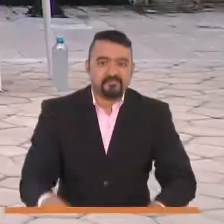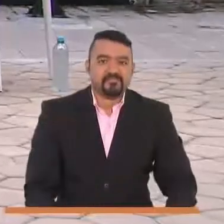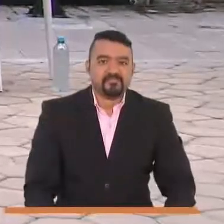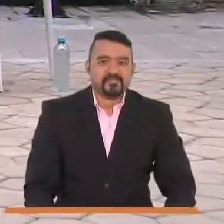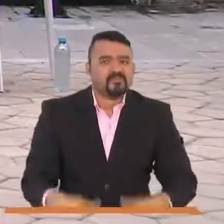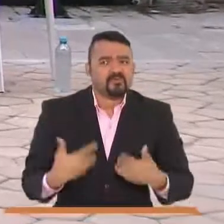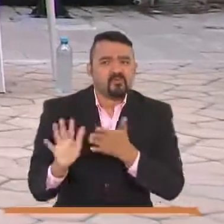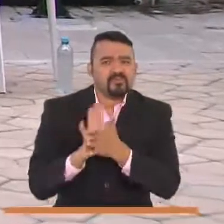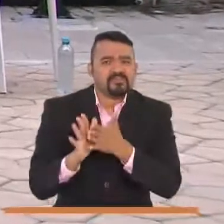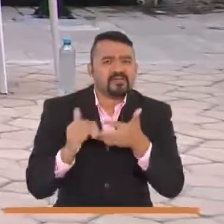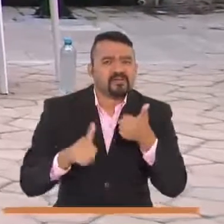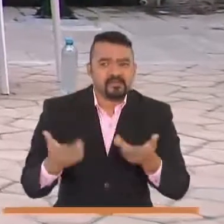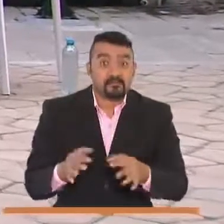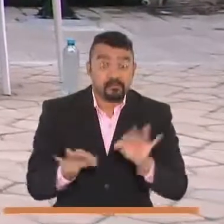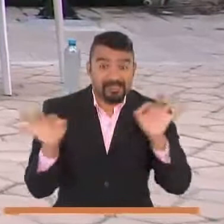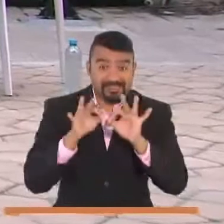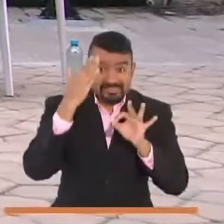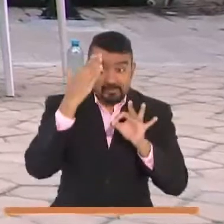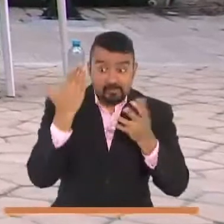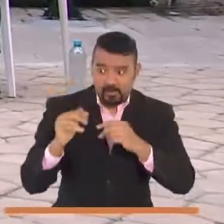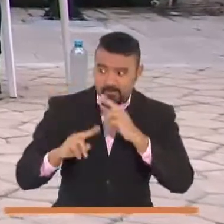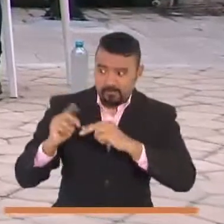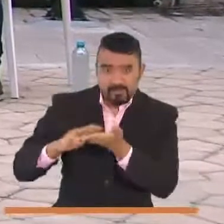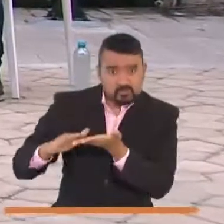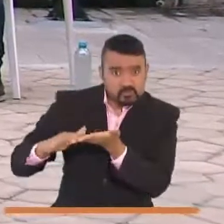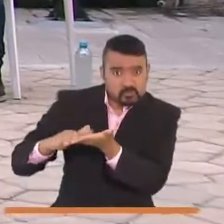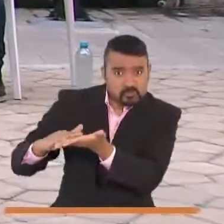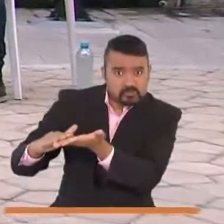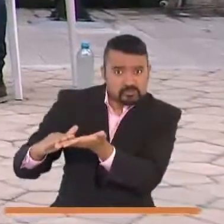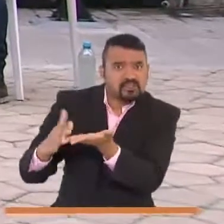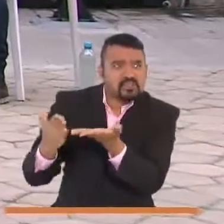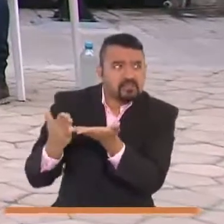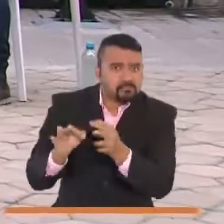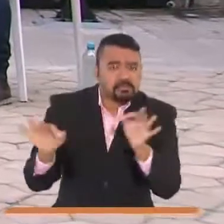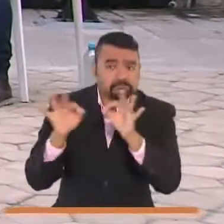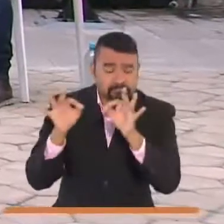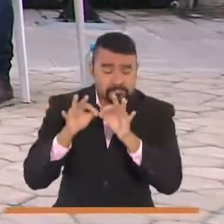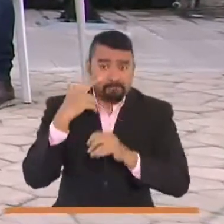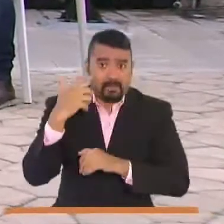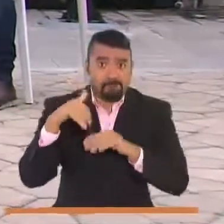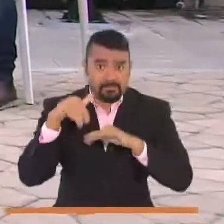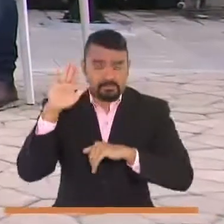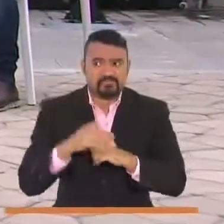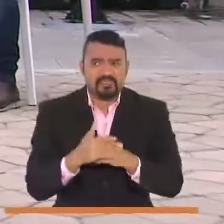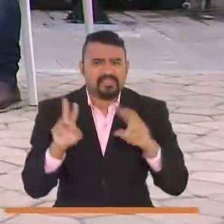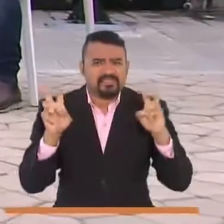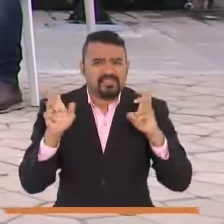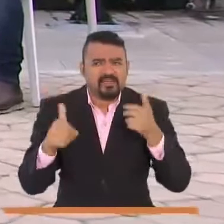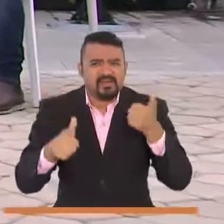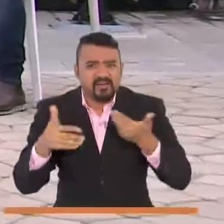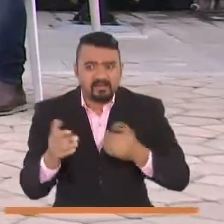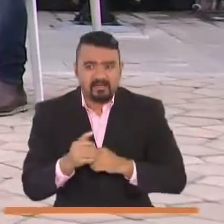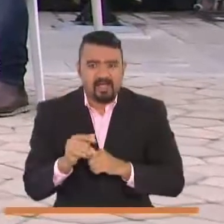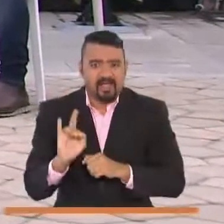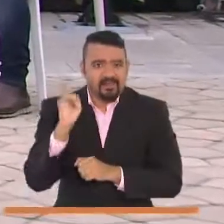obra es de una relevancia de verdad gigantesca, no únicamente para el área metropolitana, sino para